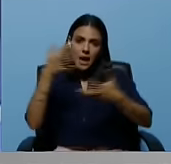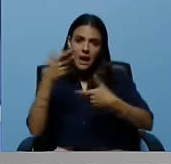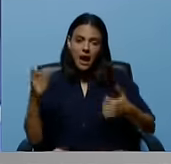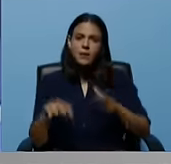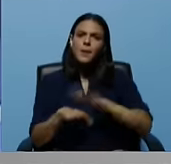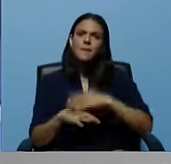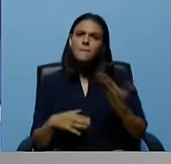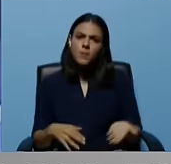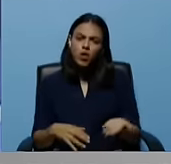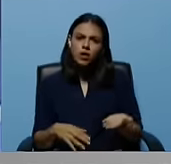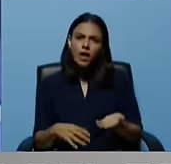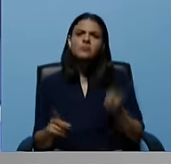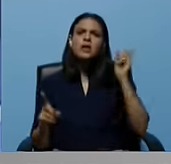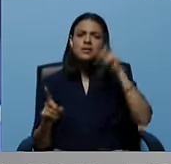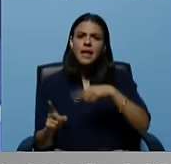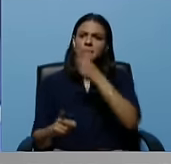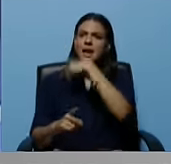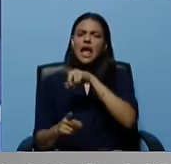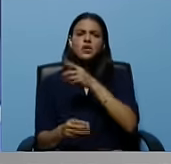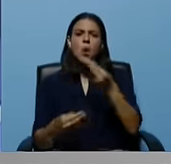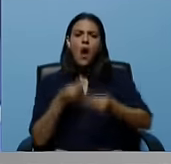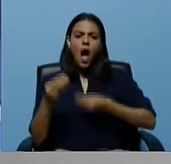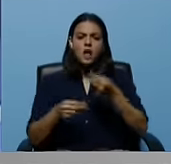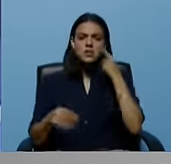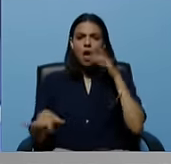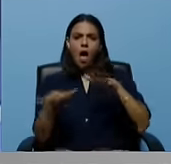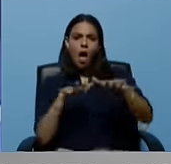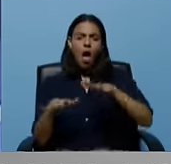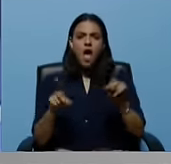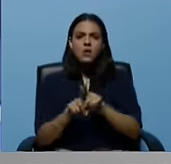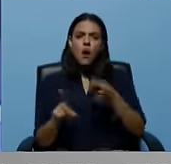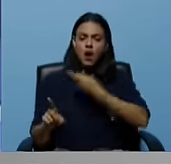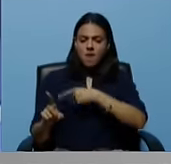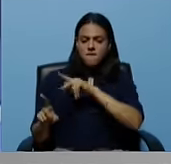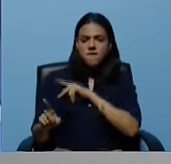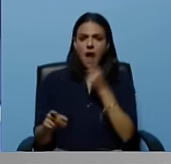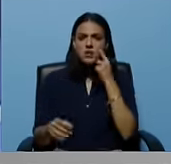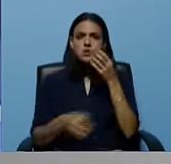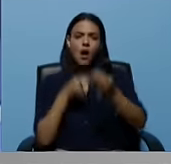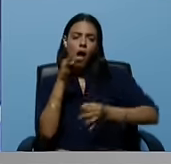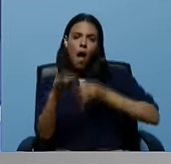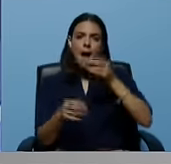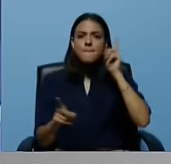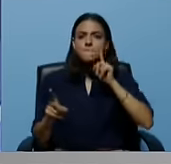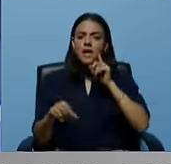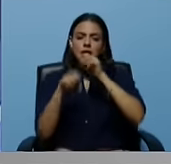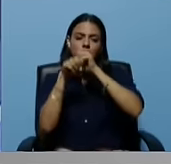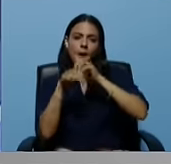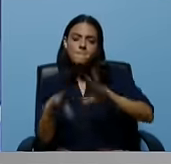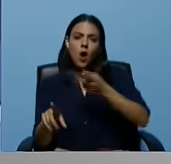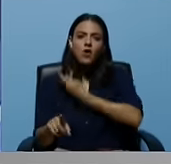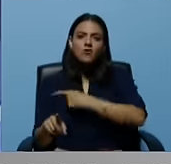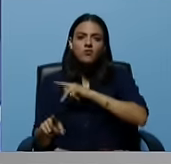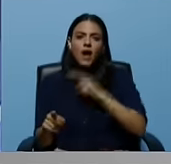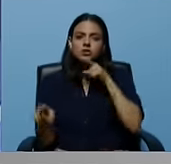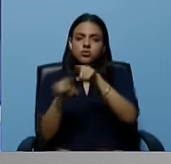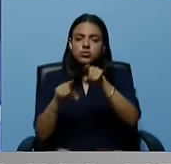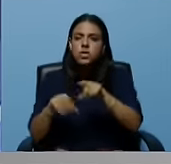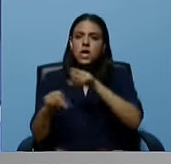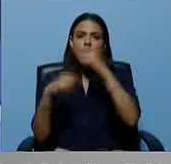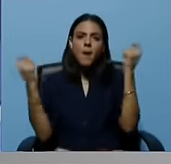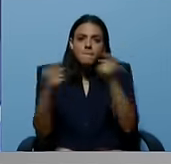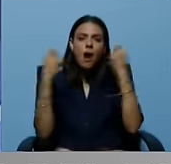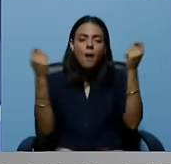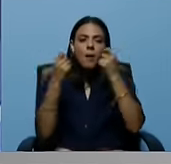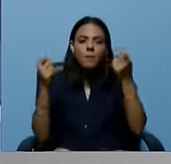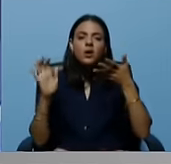porque de inmediato ya montan la pantomima, la mentira, el mito de que